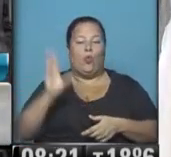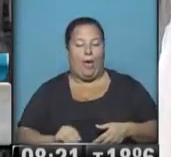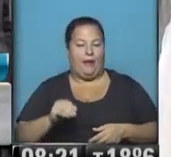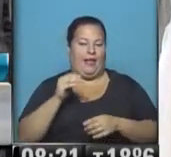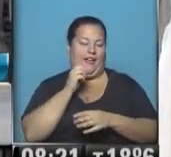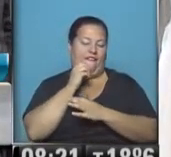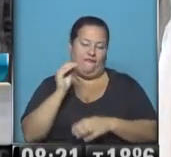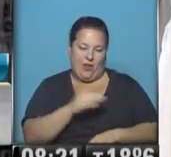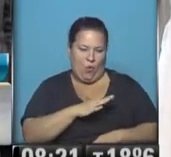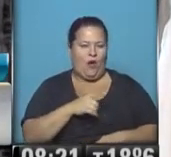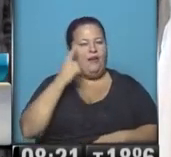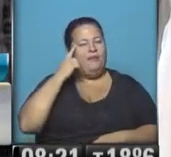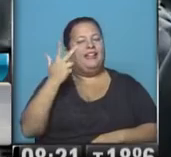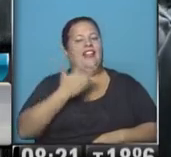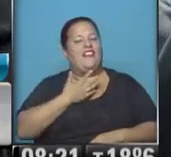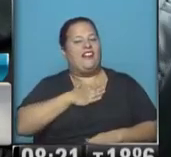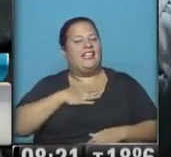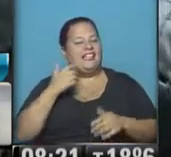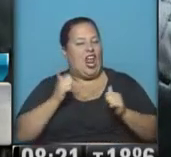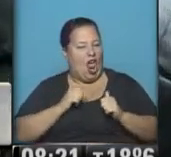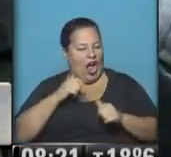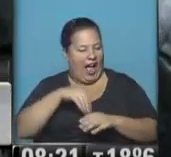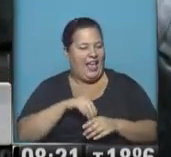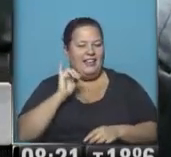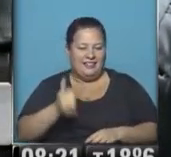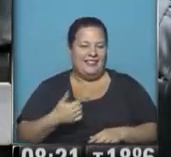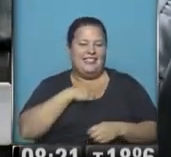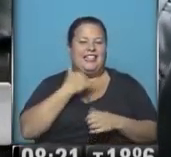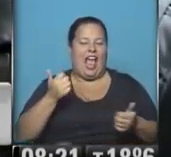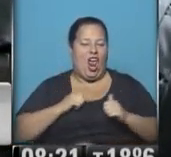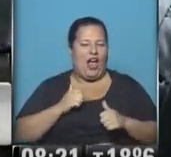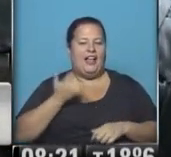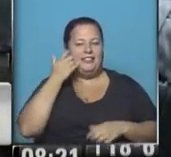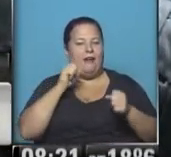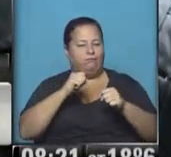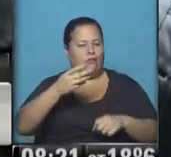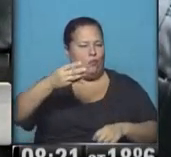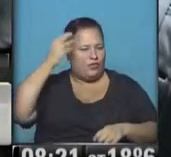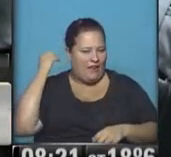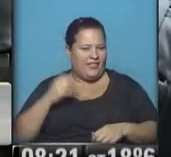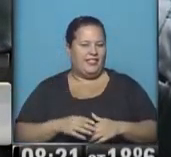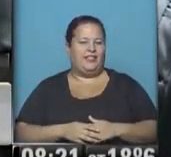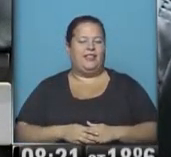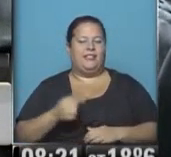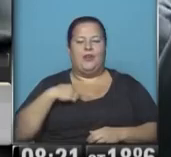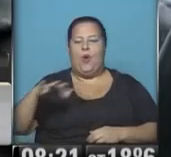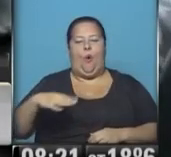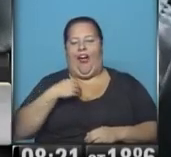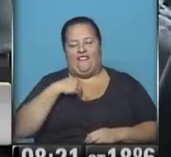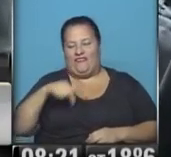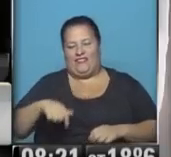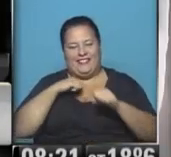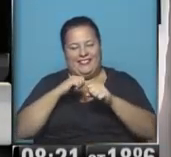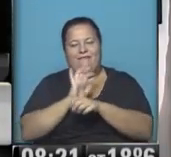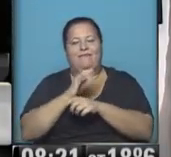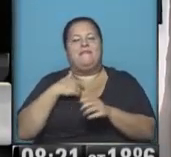estrella. De febrero, ¿te hace sentir local? Sí, sí. 3 de febrero me hace sentir local. Ya he peleado acá muchas veces y es y es mi lugar favorito de